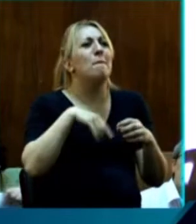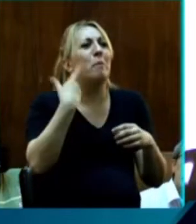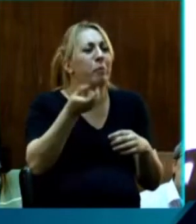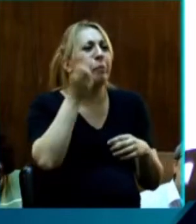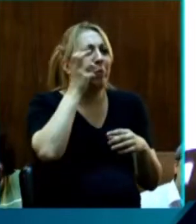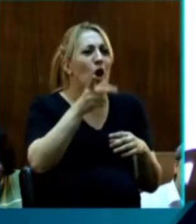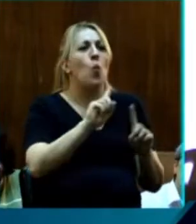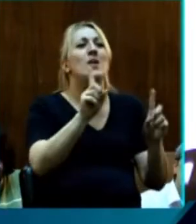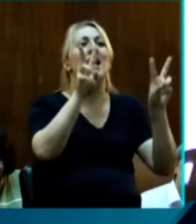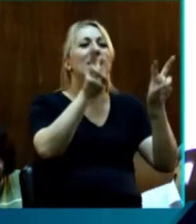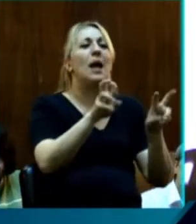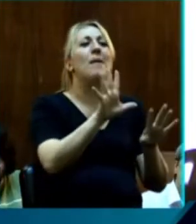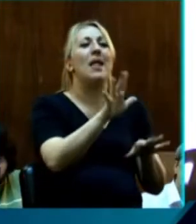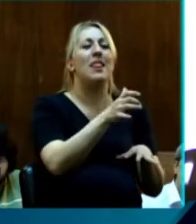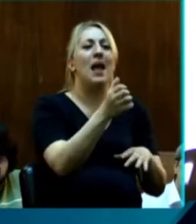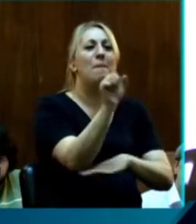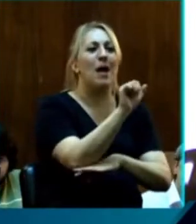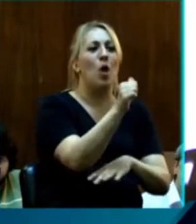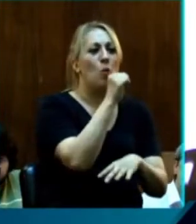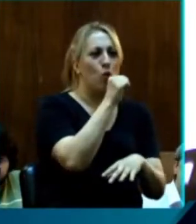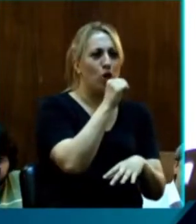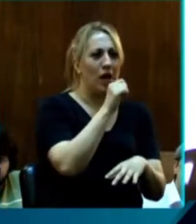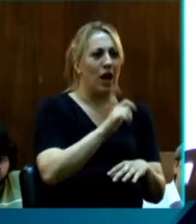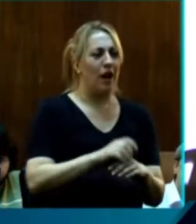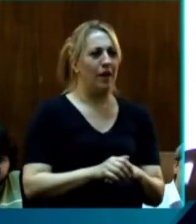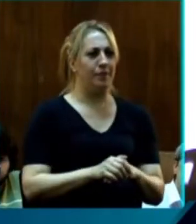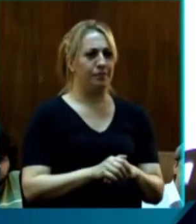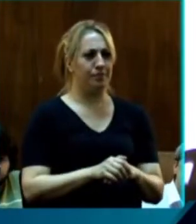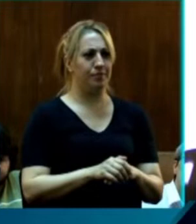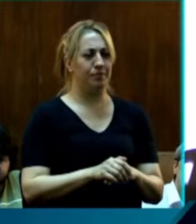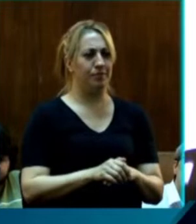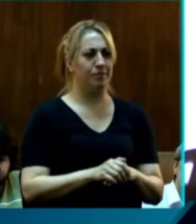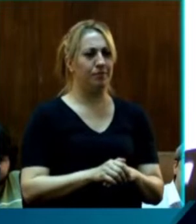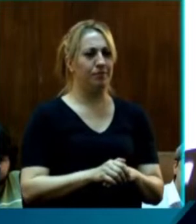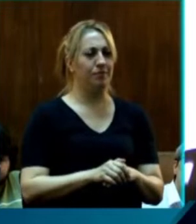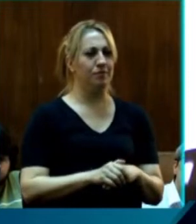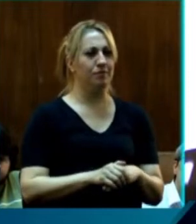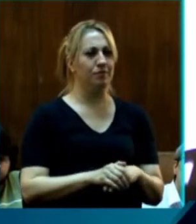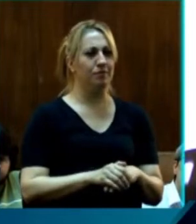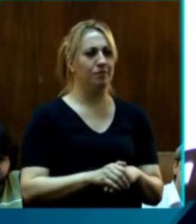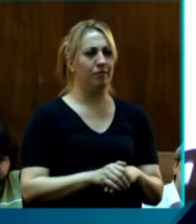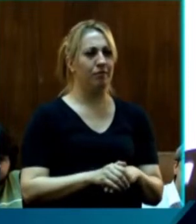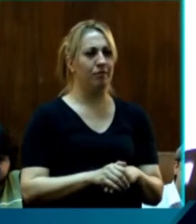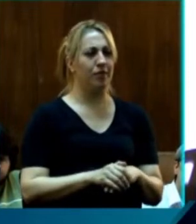el tema del alcohol en sangre, eso es para ocultar el verdadero propósito. Hoy discutimos el alcohol en sangre. Segunda